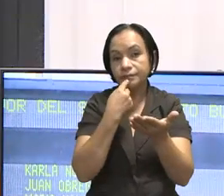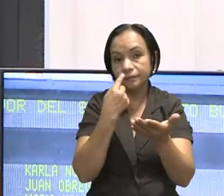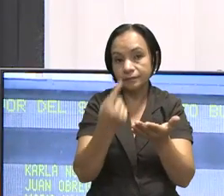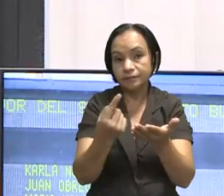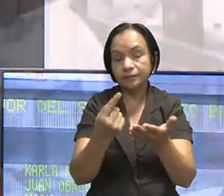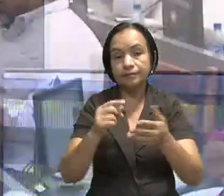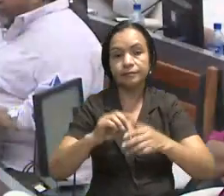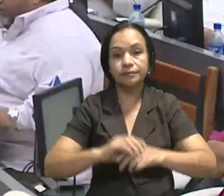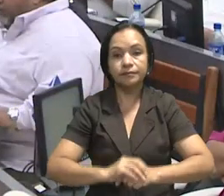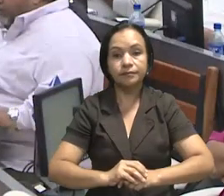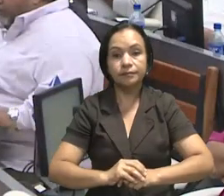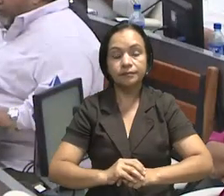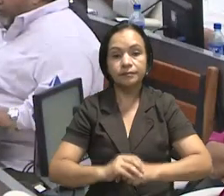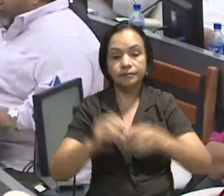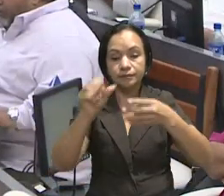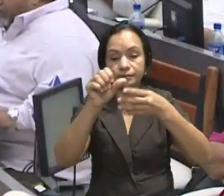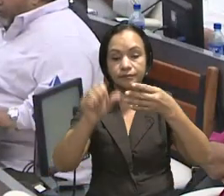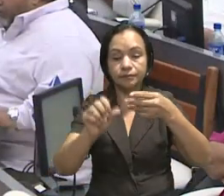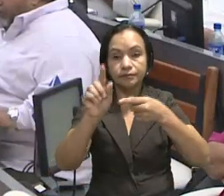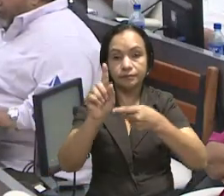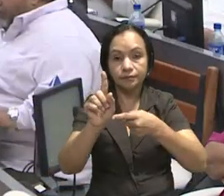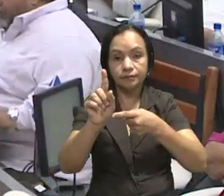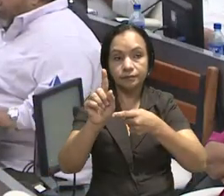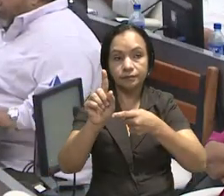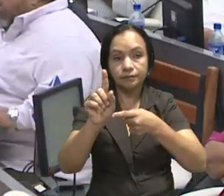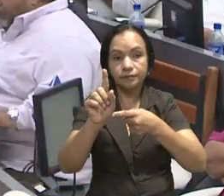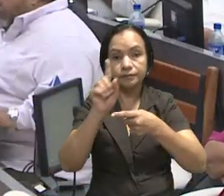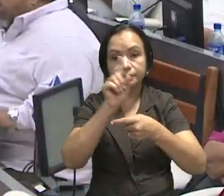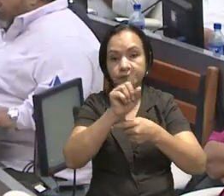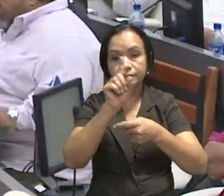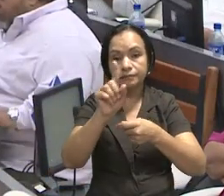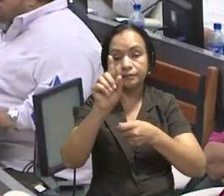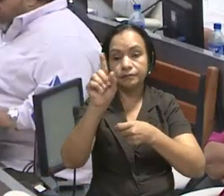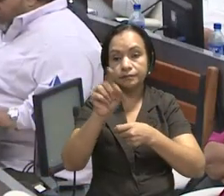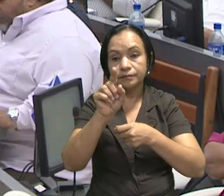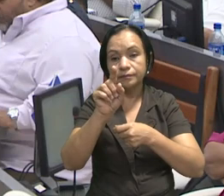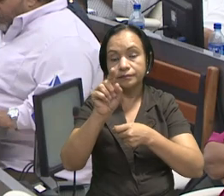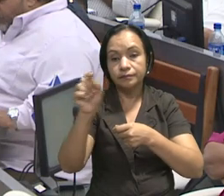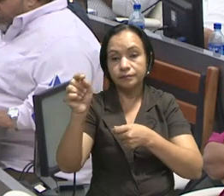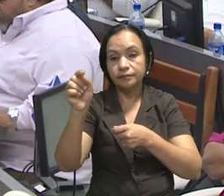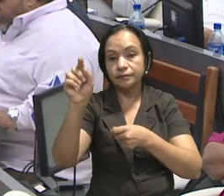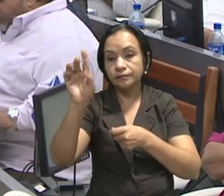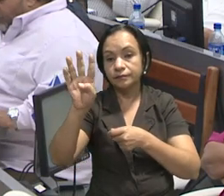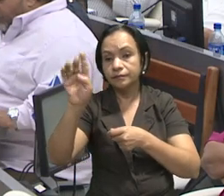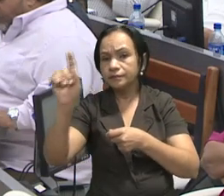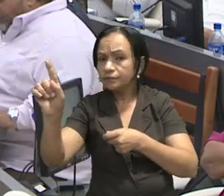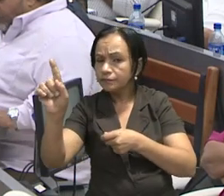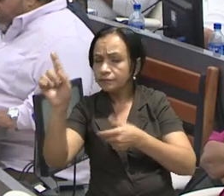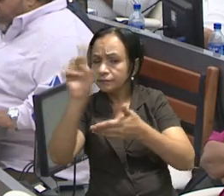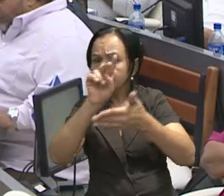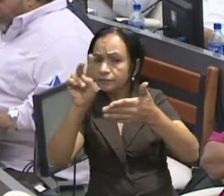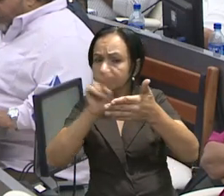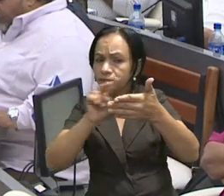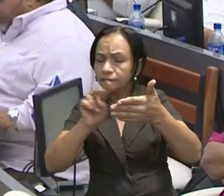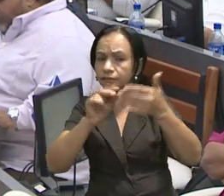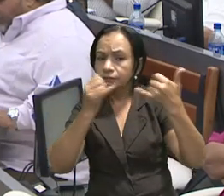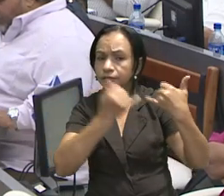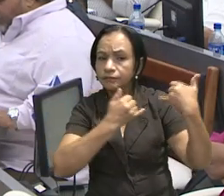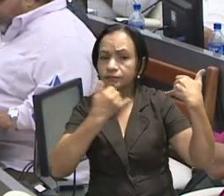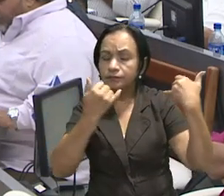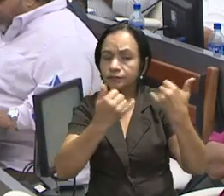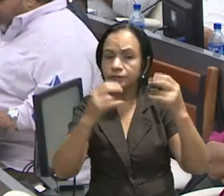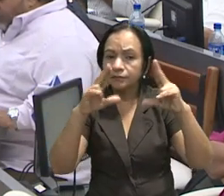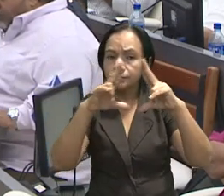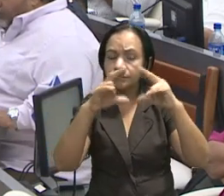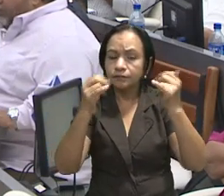¿verdad?, que en el artículo 1 de este decreto 1141 se lee que el Instituto